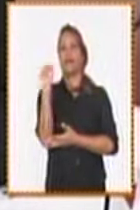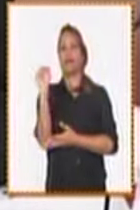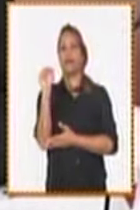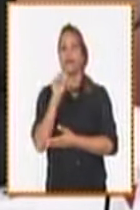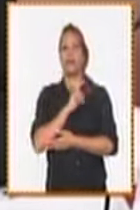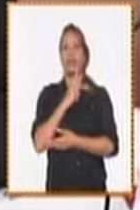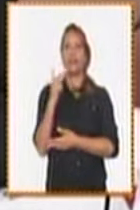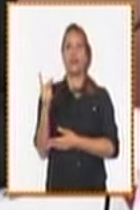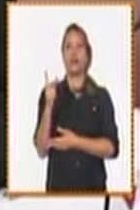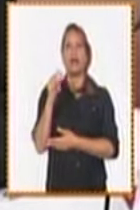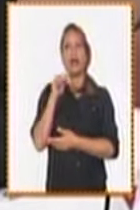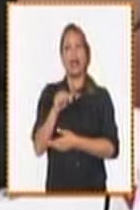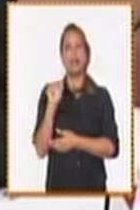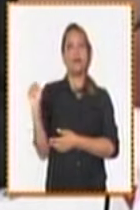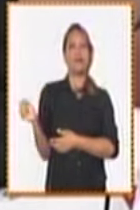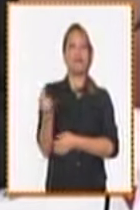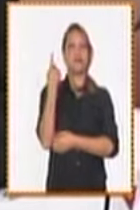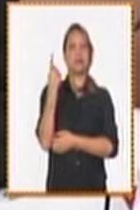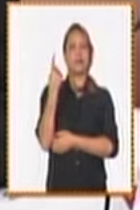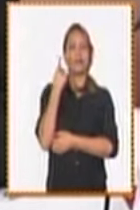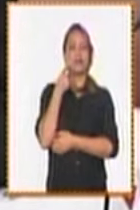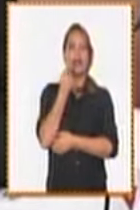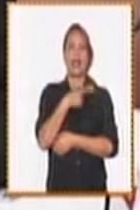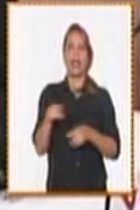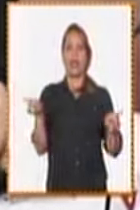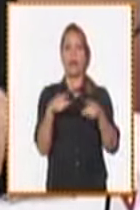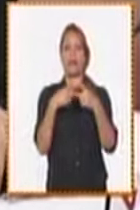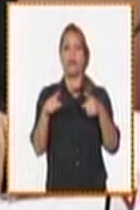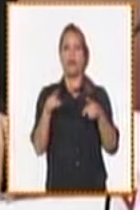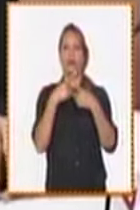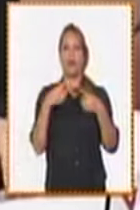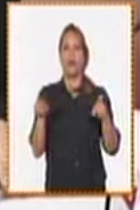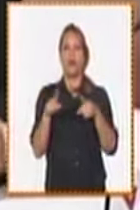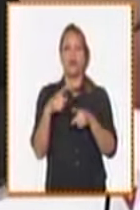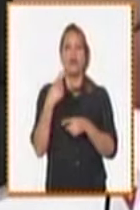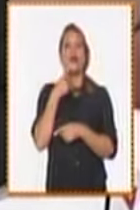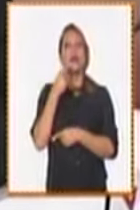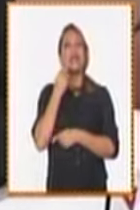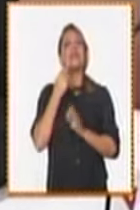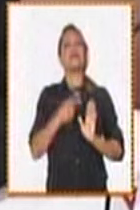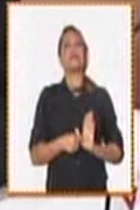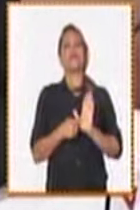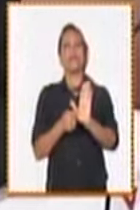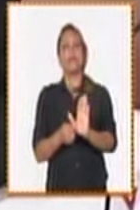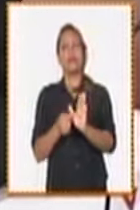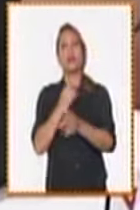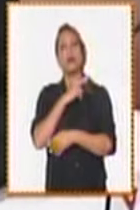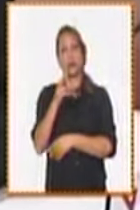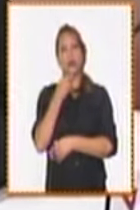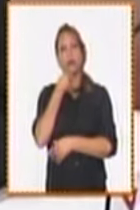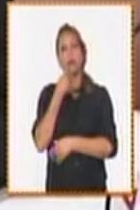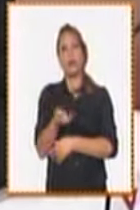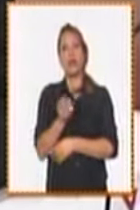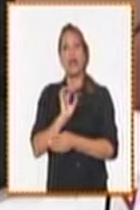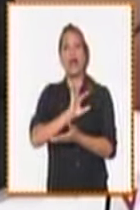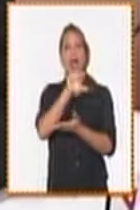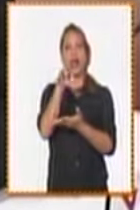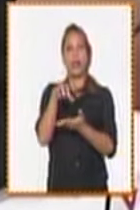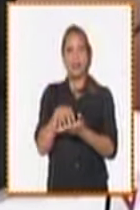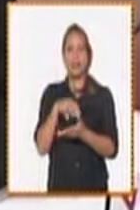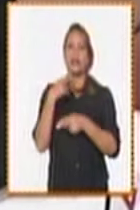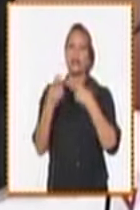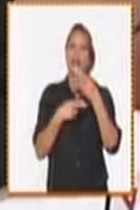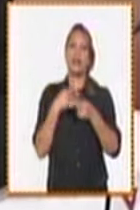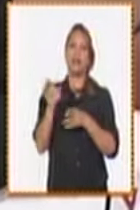Aquí se cantó por primera vez el himno, aquí se demostró que la revolución era posible, aquí se han hecho